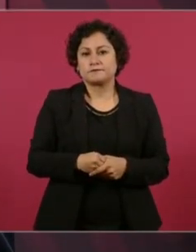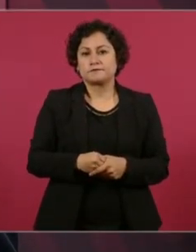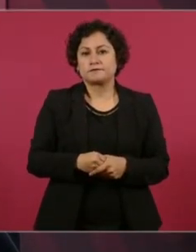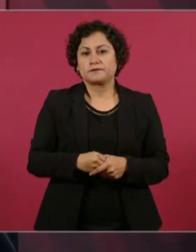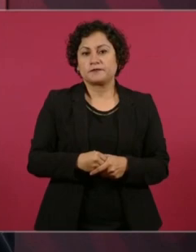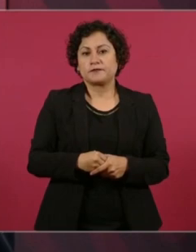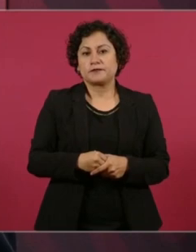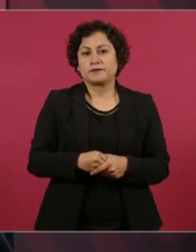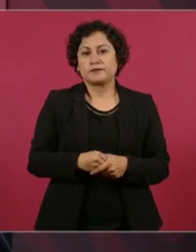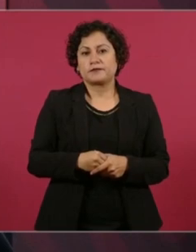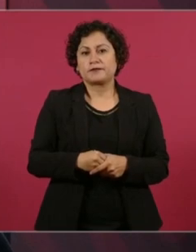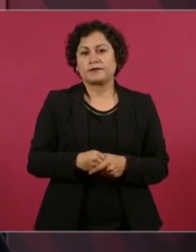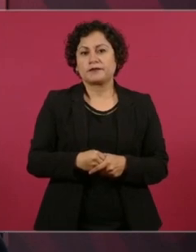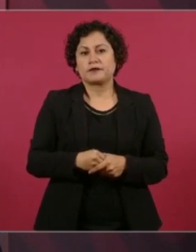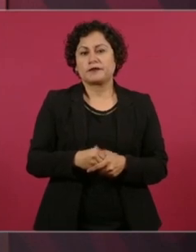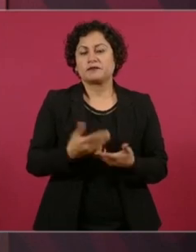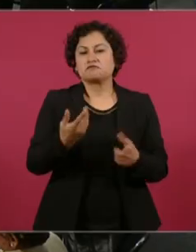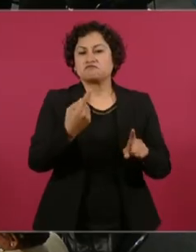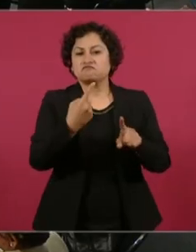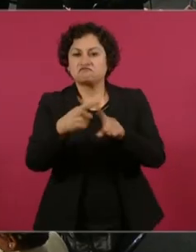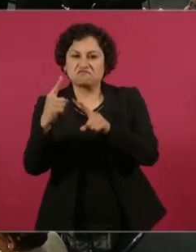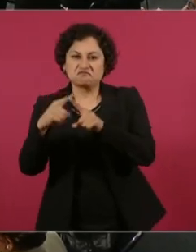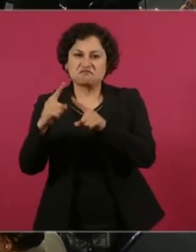en la paridad cambiaria,